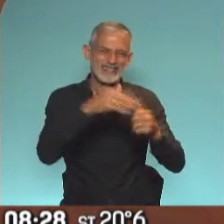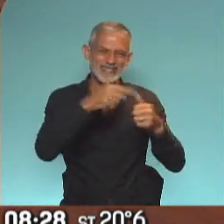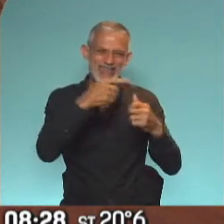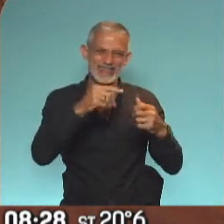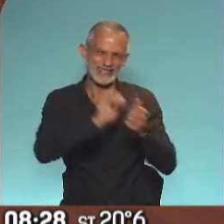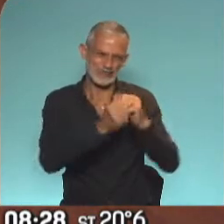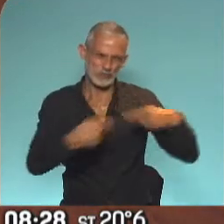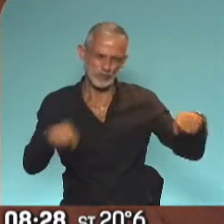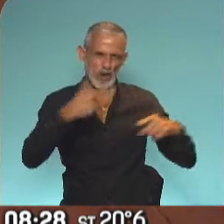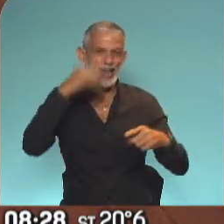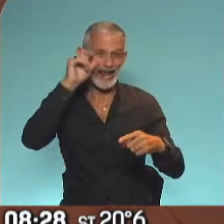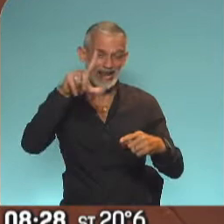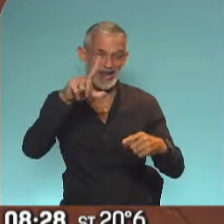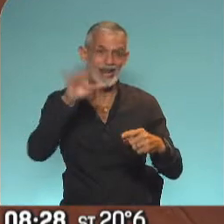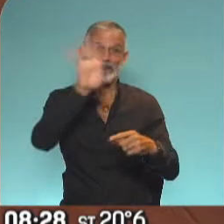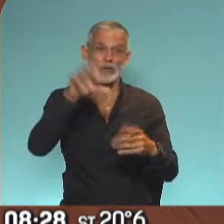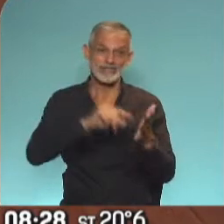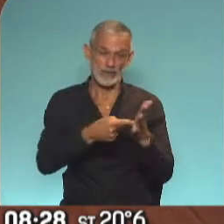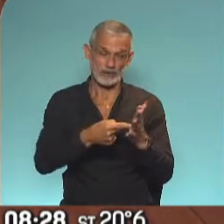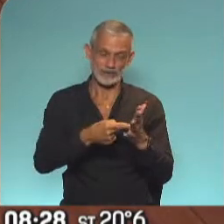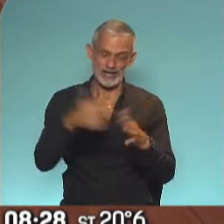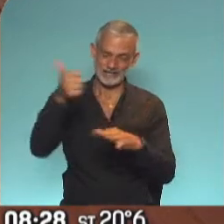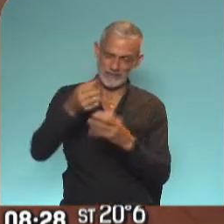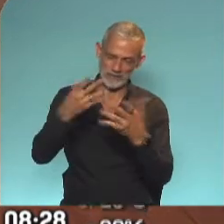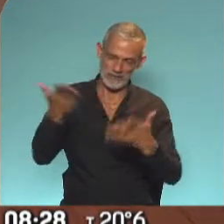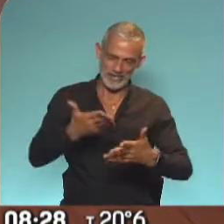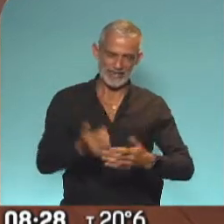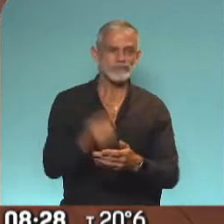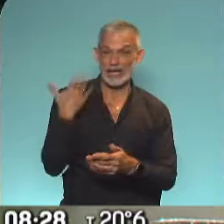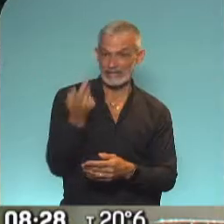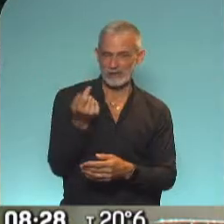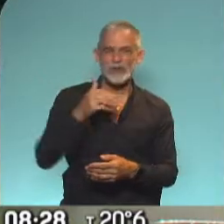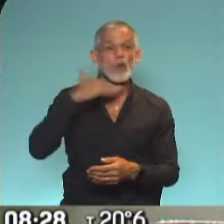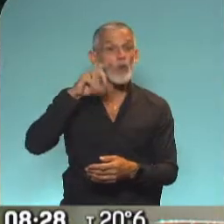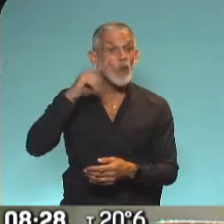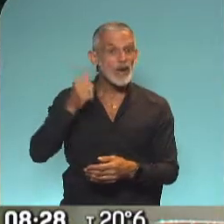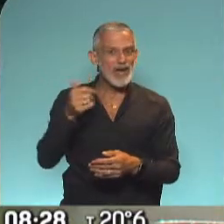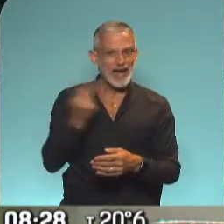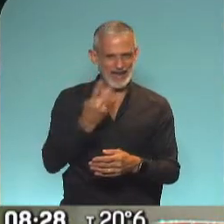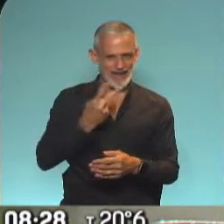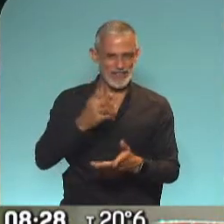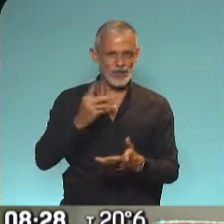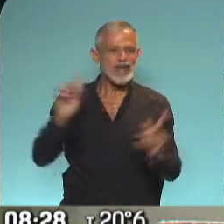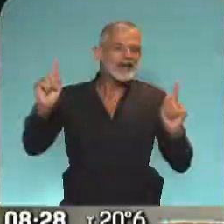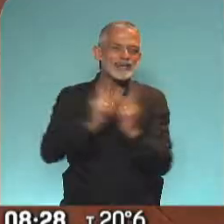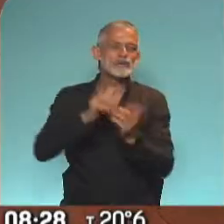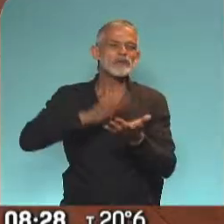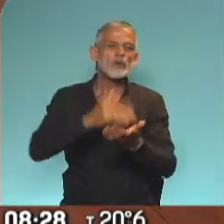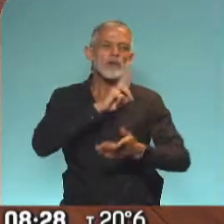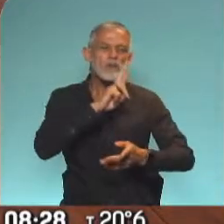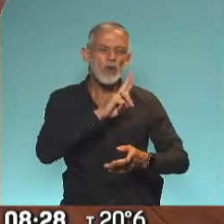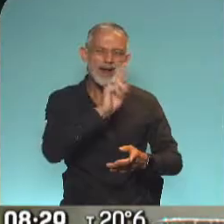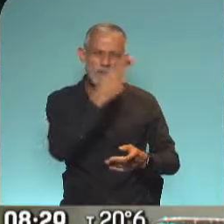va, ministra? Bien. Bienvenida, gracias por estos minutos. Bueno, hace algunos minutos con Julia Colondi hacíamos un resumen de los femicidios en la